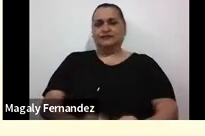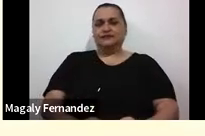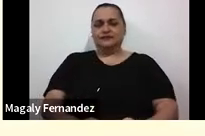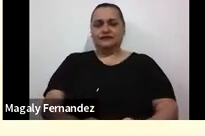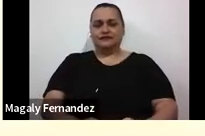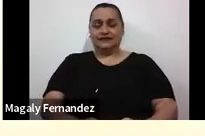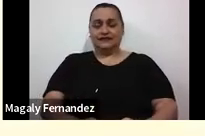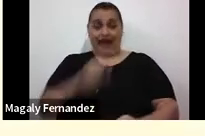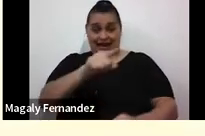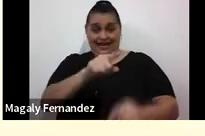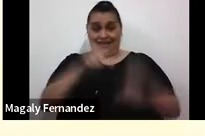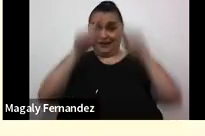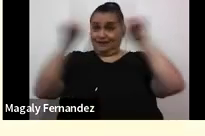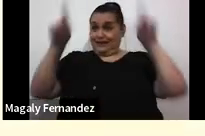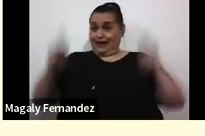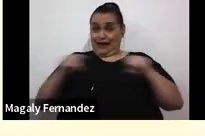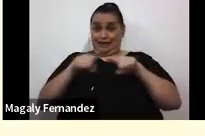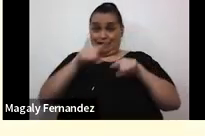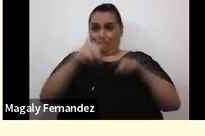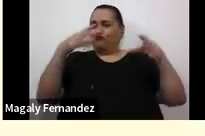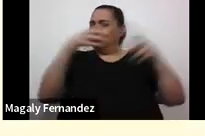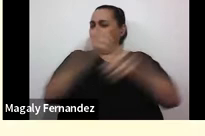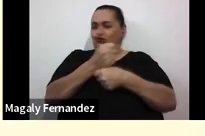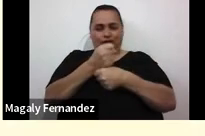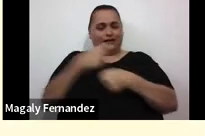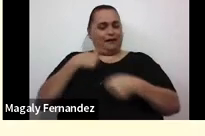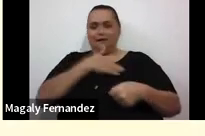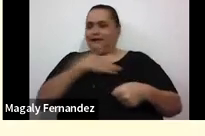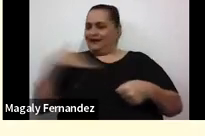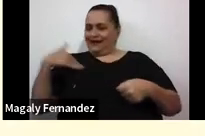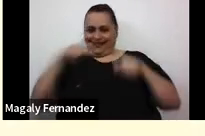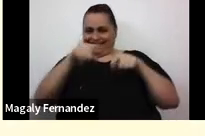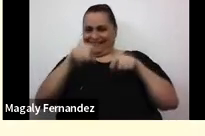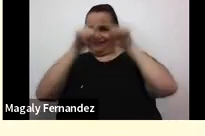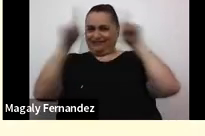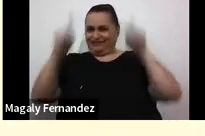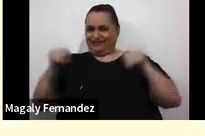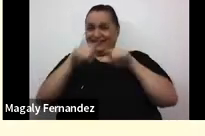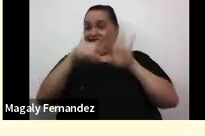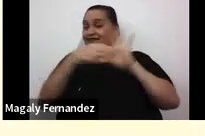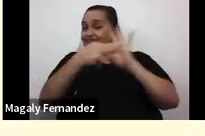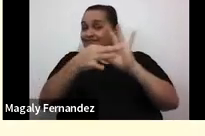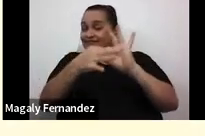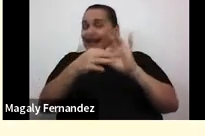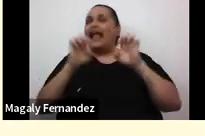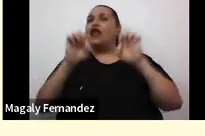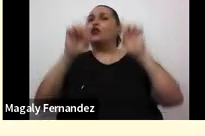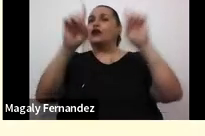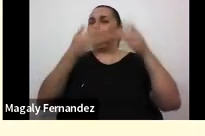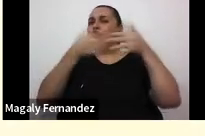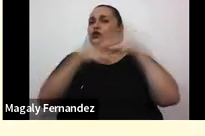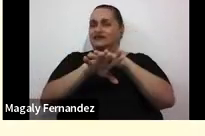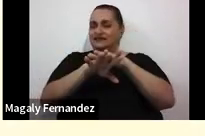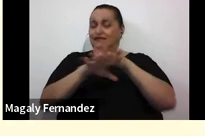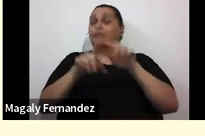hay una lámina que lo resume muy bien a mí me encanta y esto está refiriéndose a la educación inclusiva Pero en